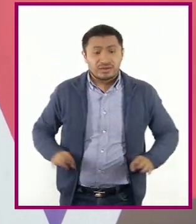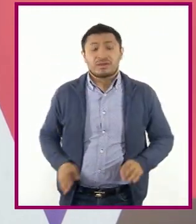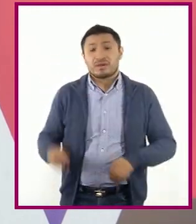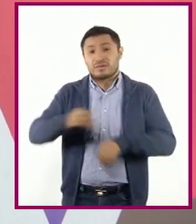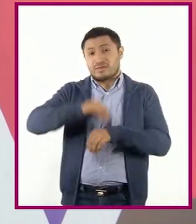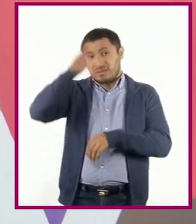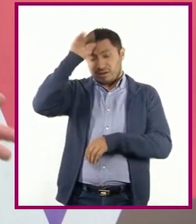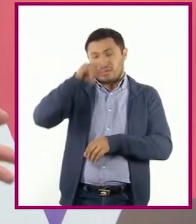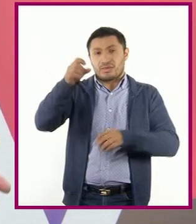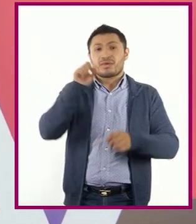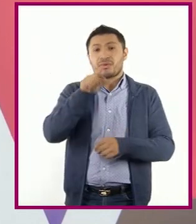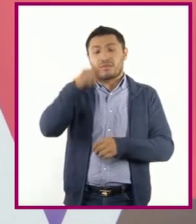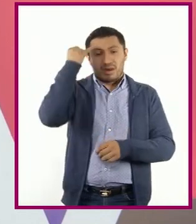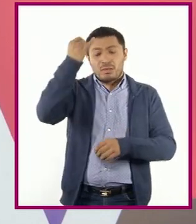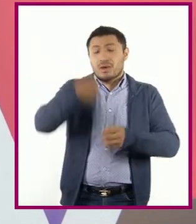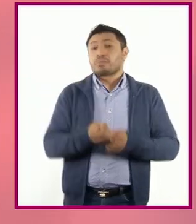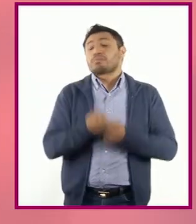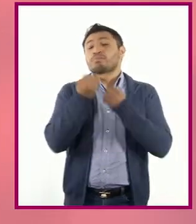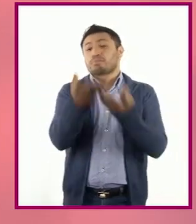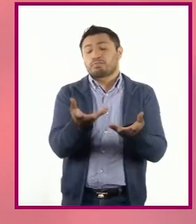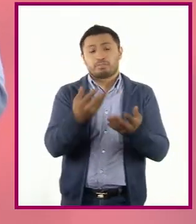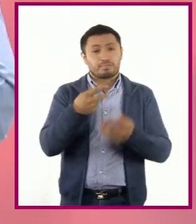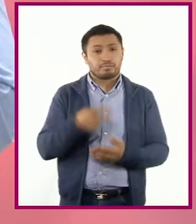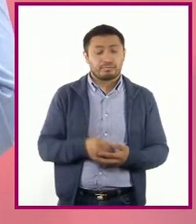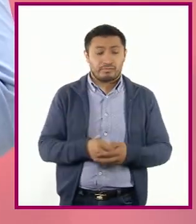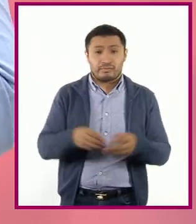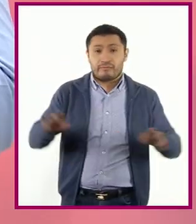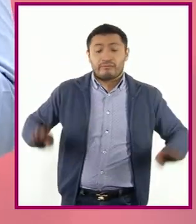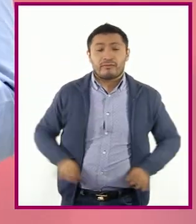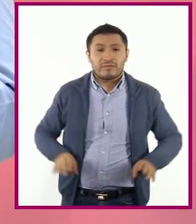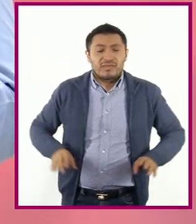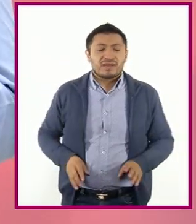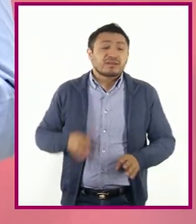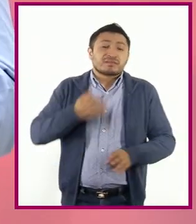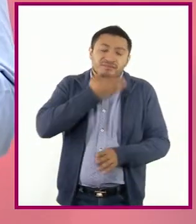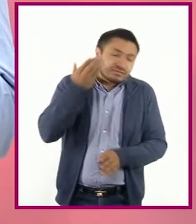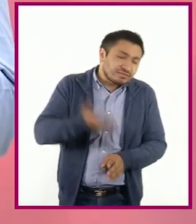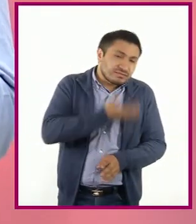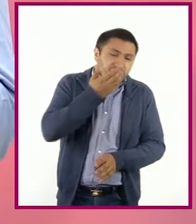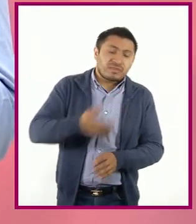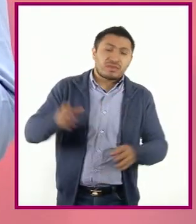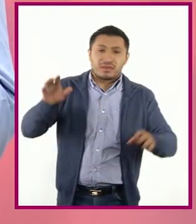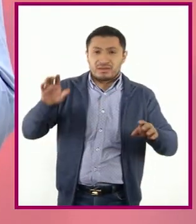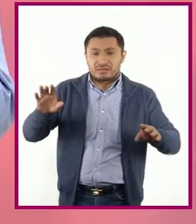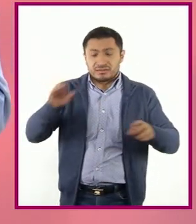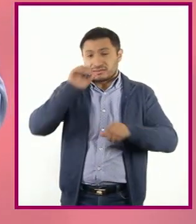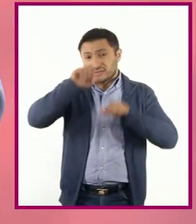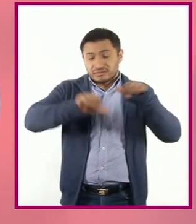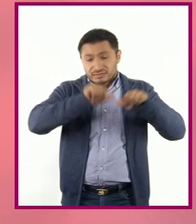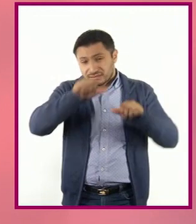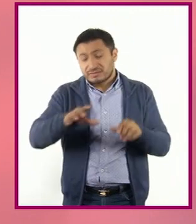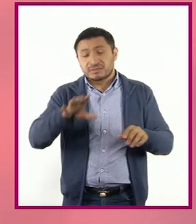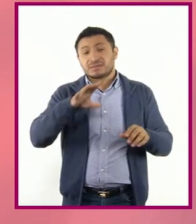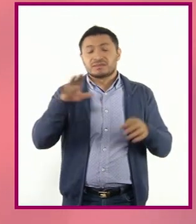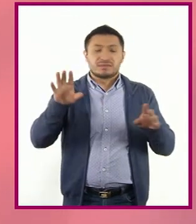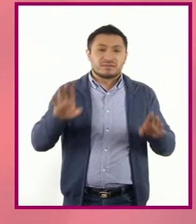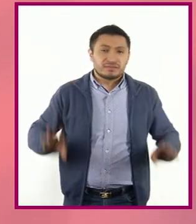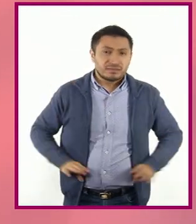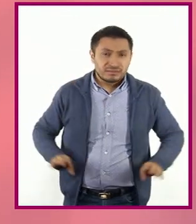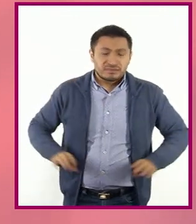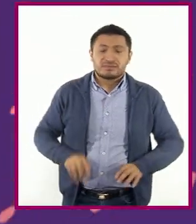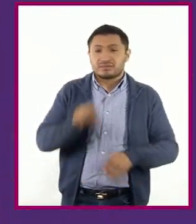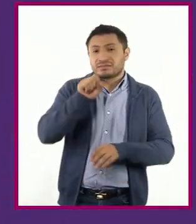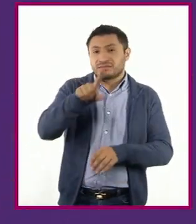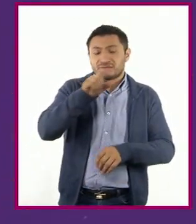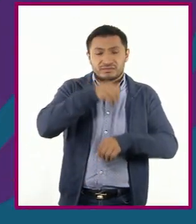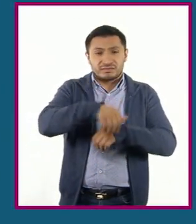para transmitir la misma información. Una propiedad común en los elementos es que sus átomos están constituidos por el mismo